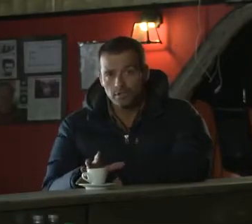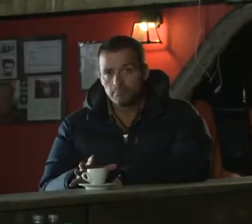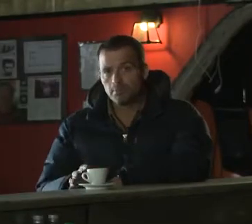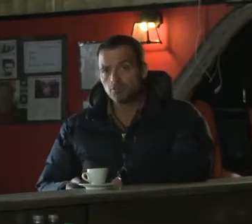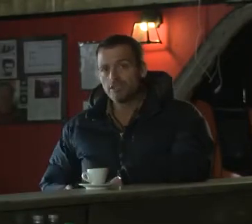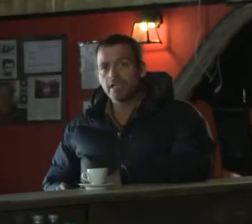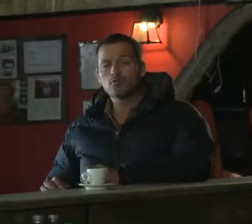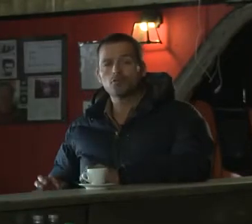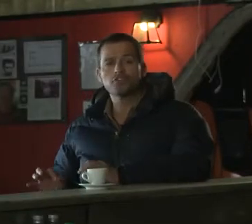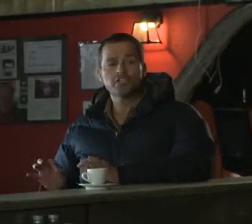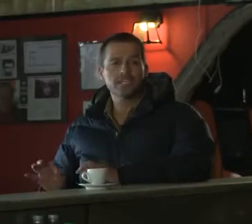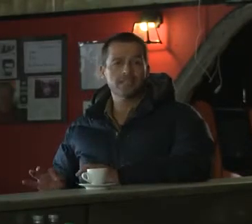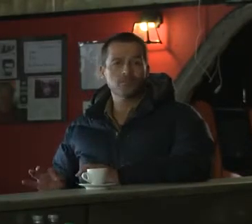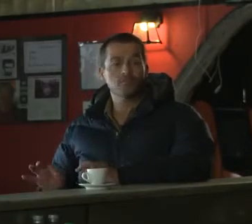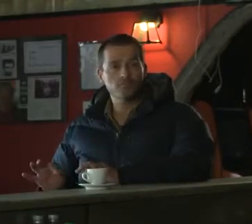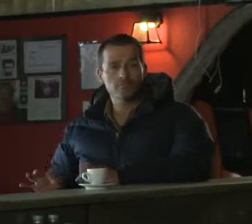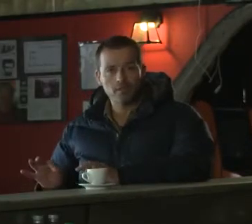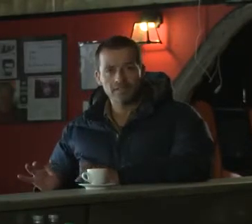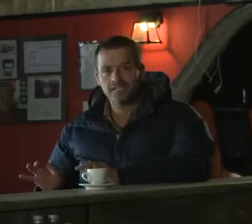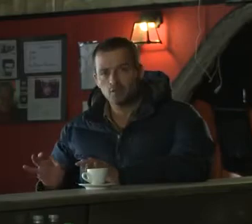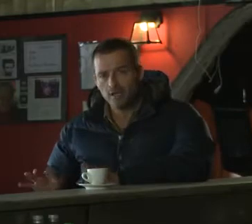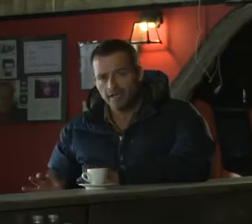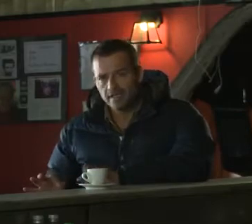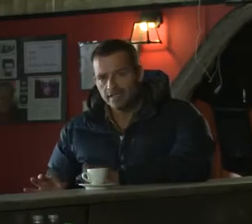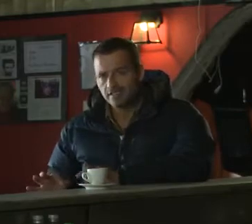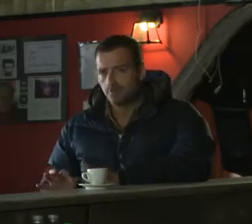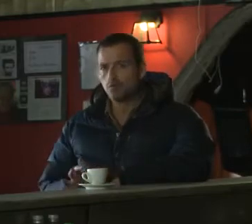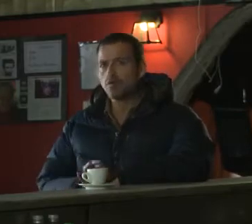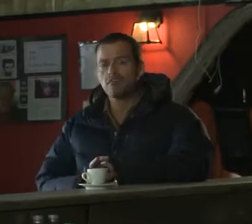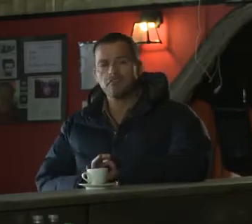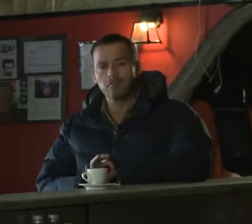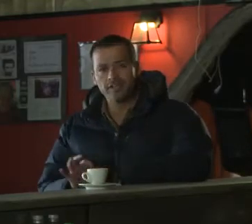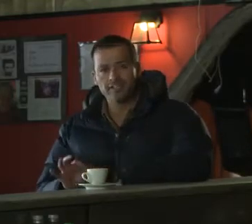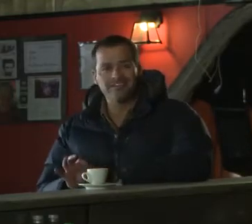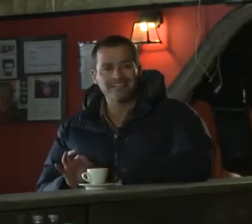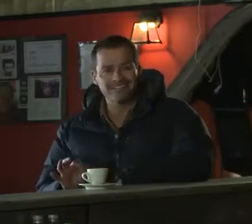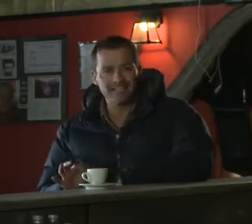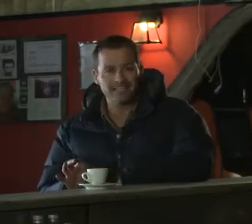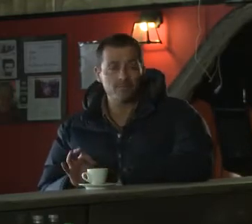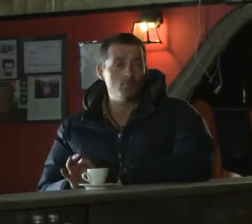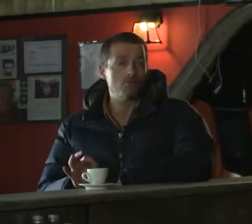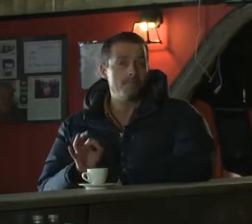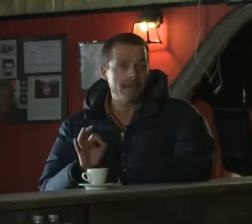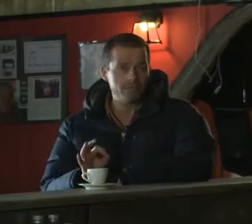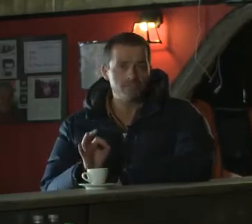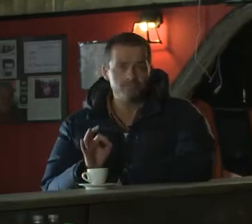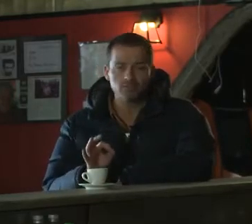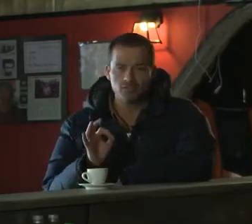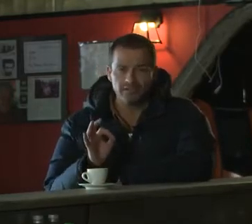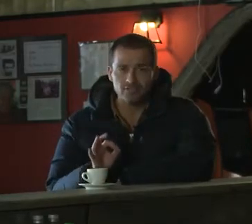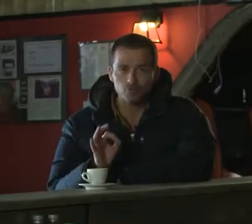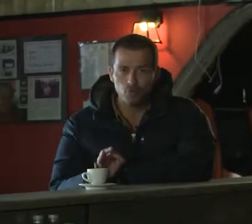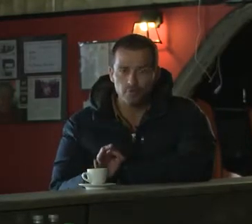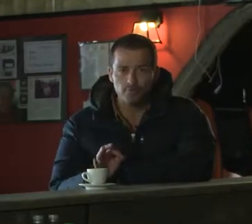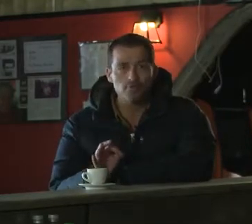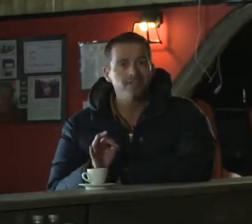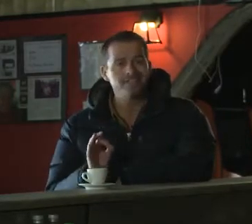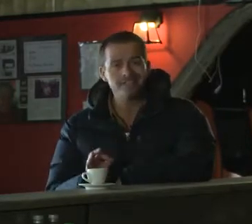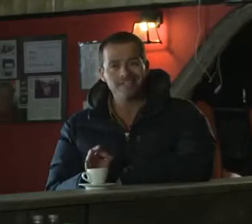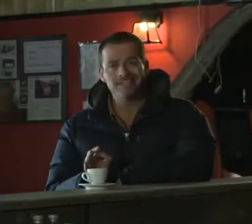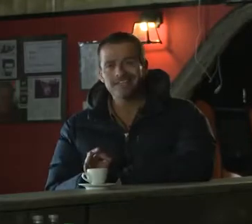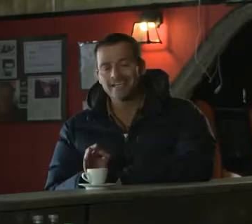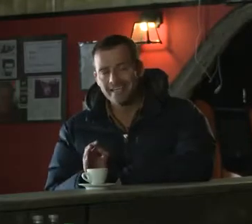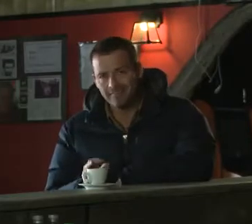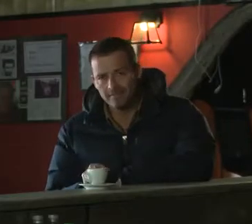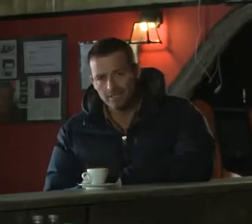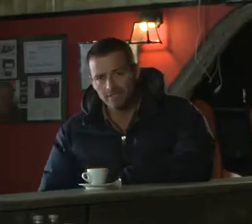soplo, permitió que llegara un contingente uniformado hasta este lugar. Se produjo una fuerte balacera que terminó con varios impactos de bala en su cuerpo y